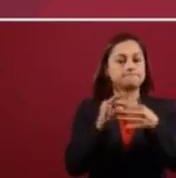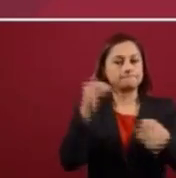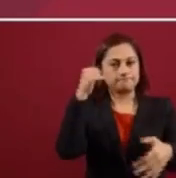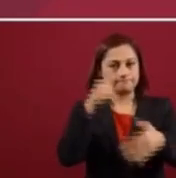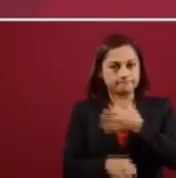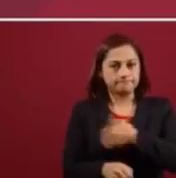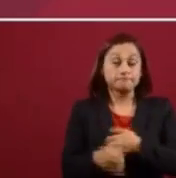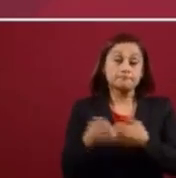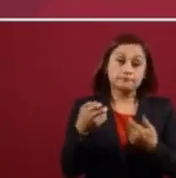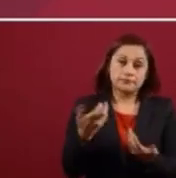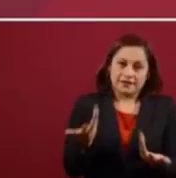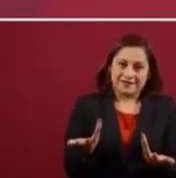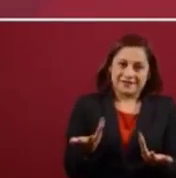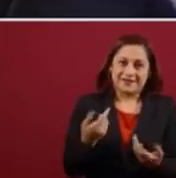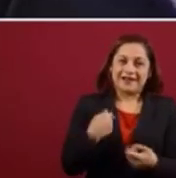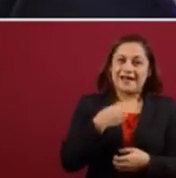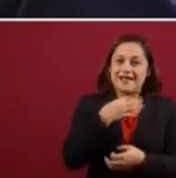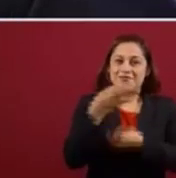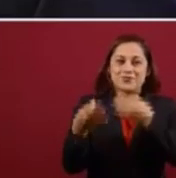méxico